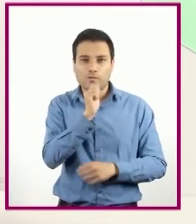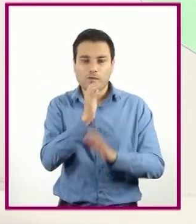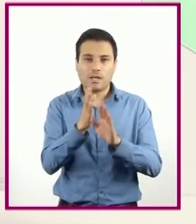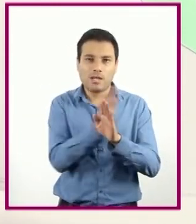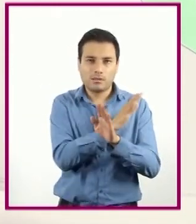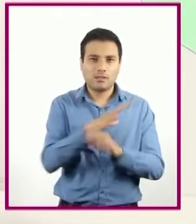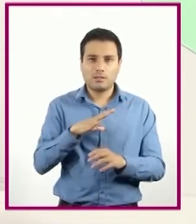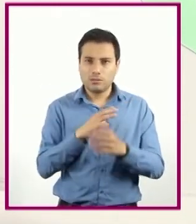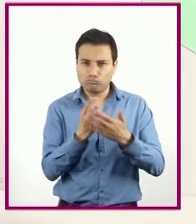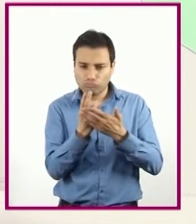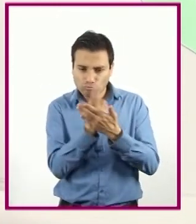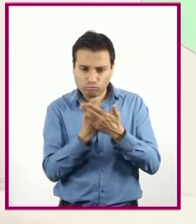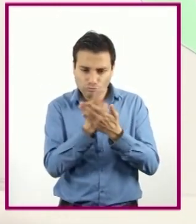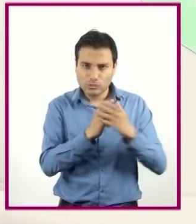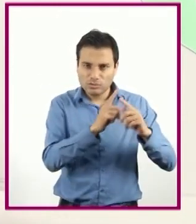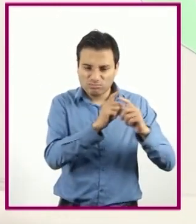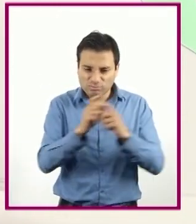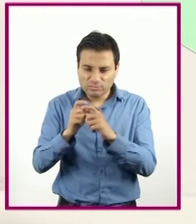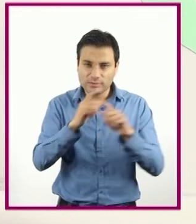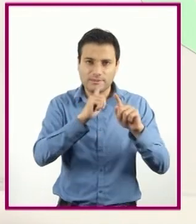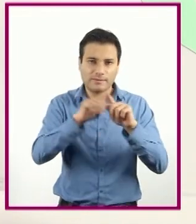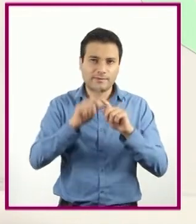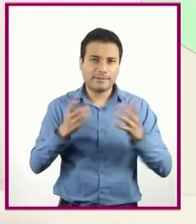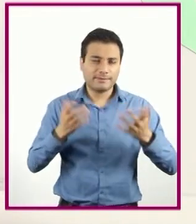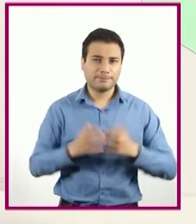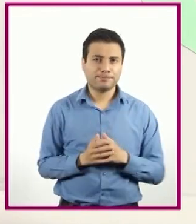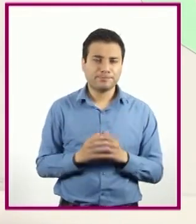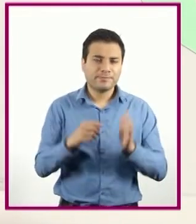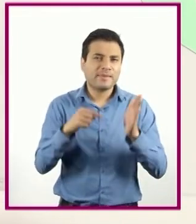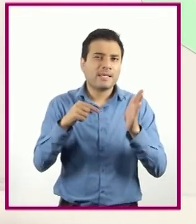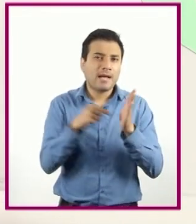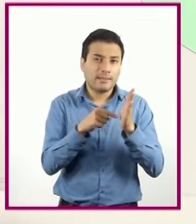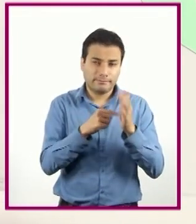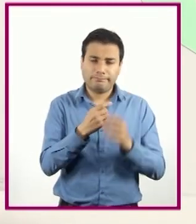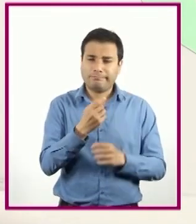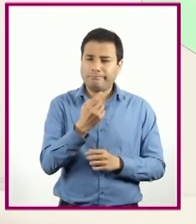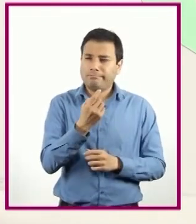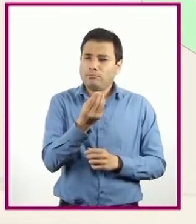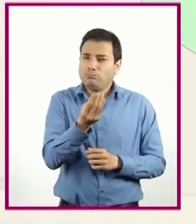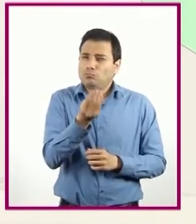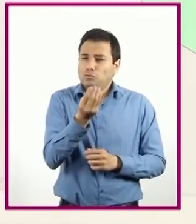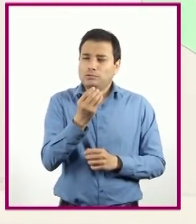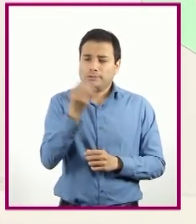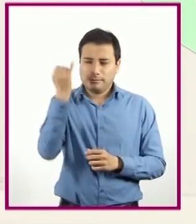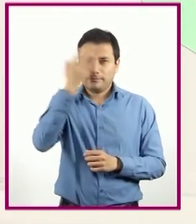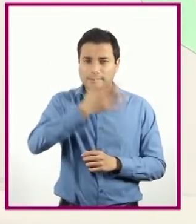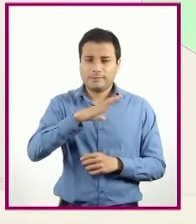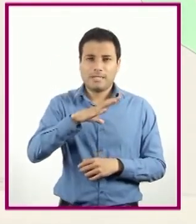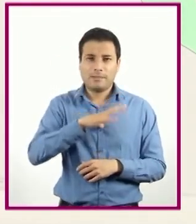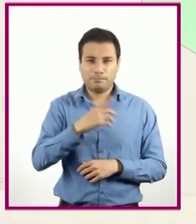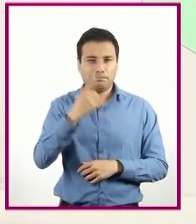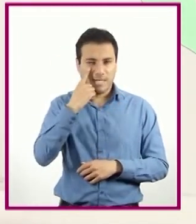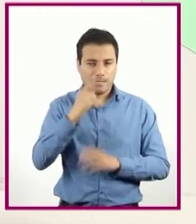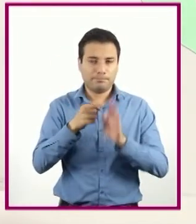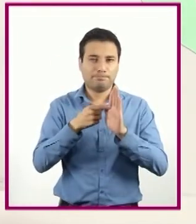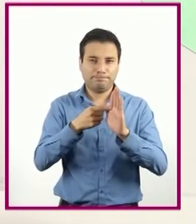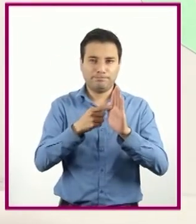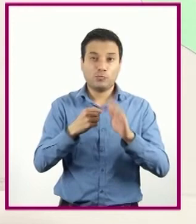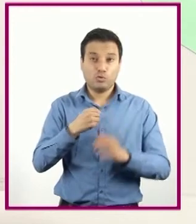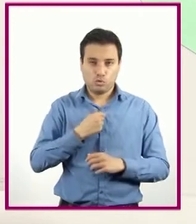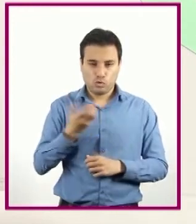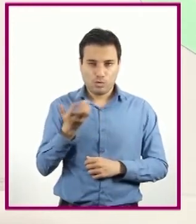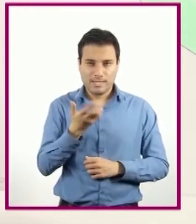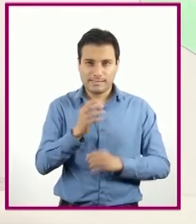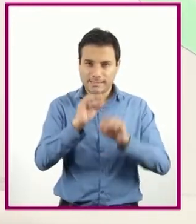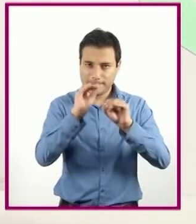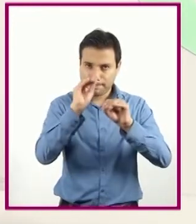caracteres jeroglíficos. En ellos se privilegia la imagen. Yo ya traigo elaborada mi propia